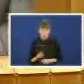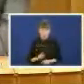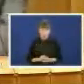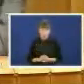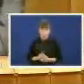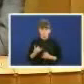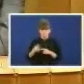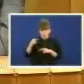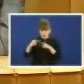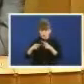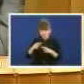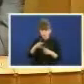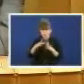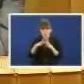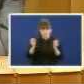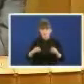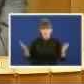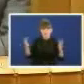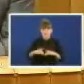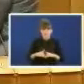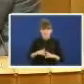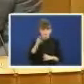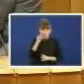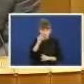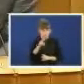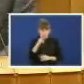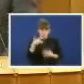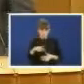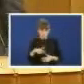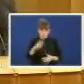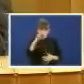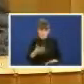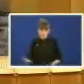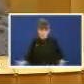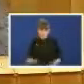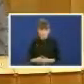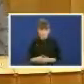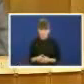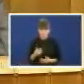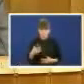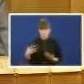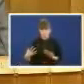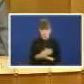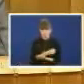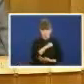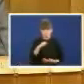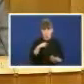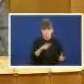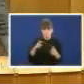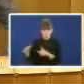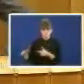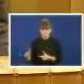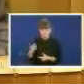consecuencias desa falla de acordo son cada día máis visibles todas as comunidades autónomas teñen en marcha